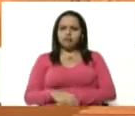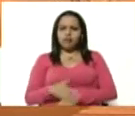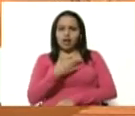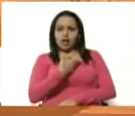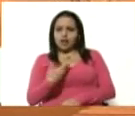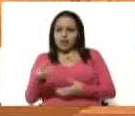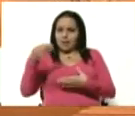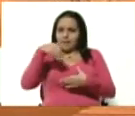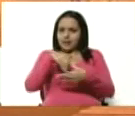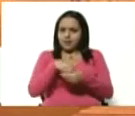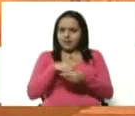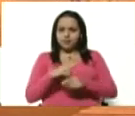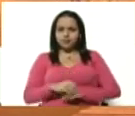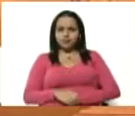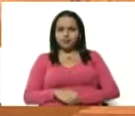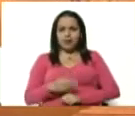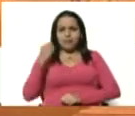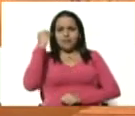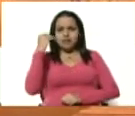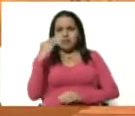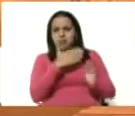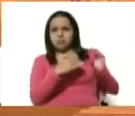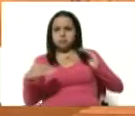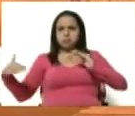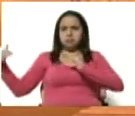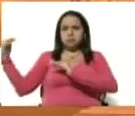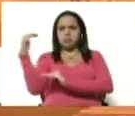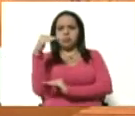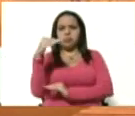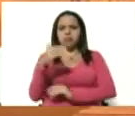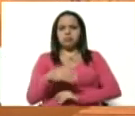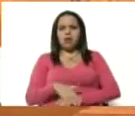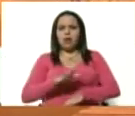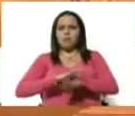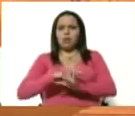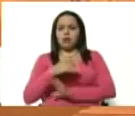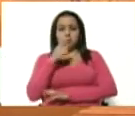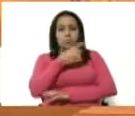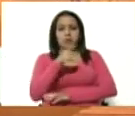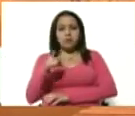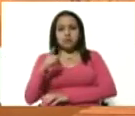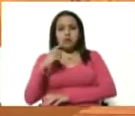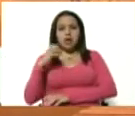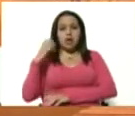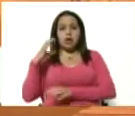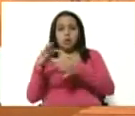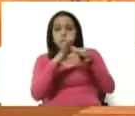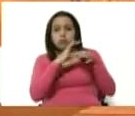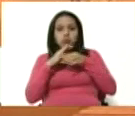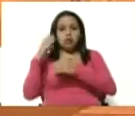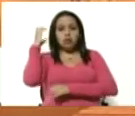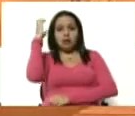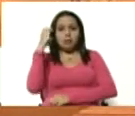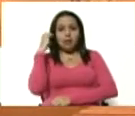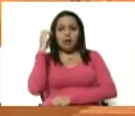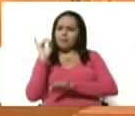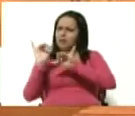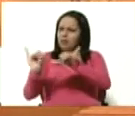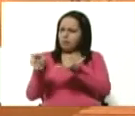intervencionista, supremacista, porque estos funcionarios de la Unión Europea y la propia Unión Europea